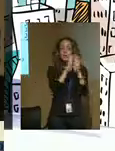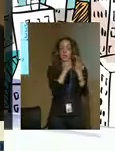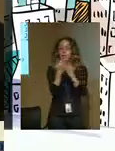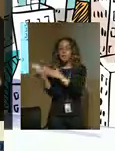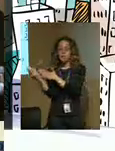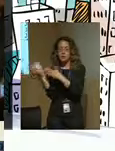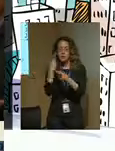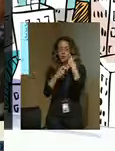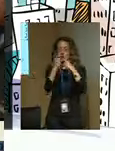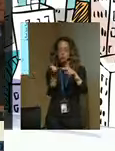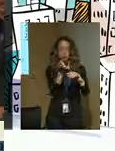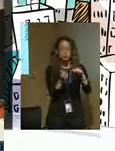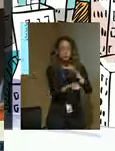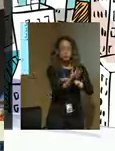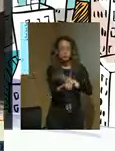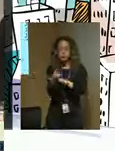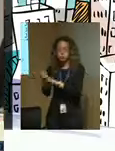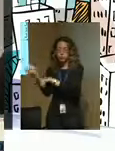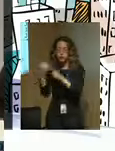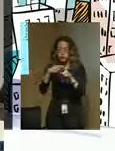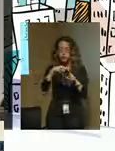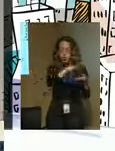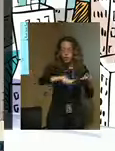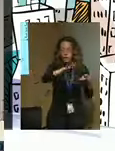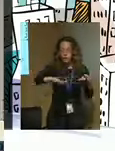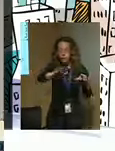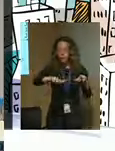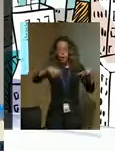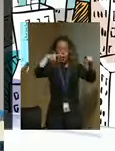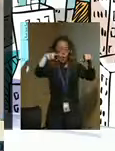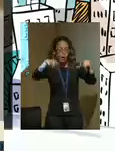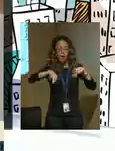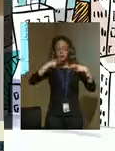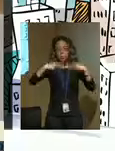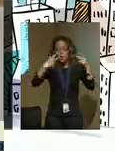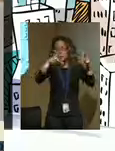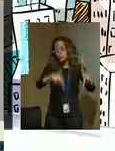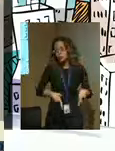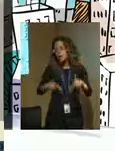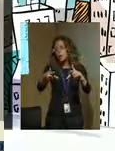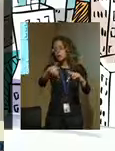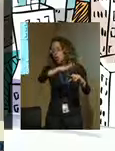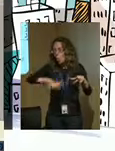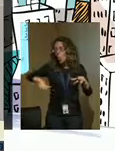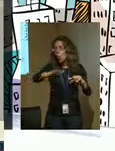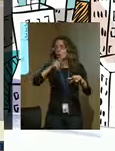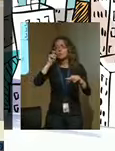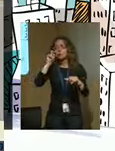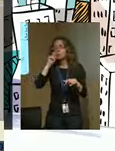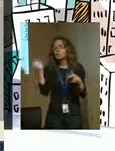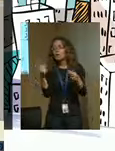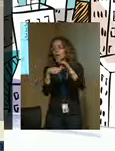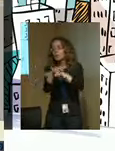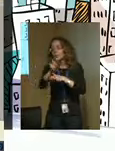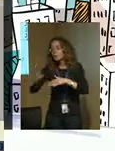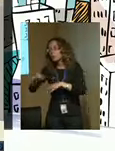informativas a nivel de localizaciones, establecimientos, etcétera, de ubicaciones turísticas accesibles para las